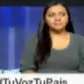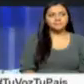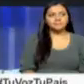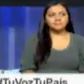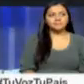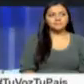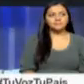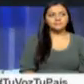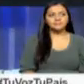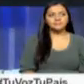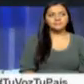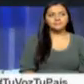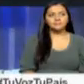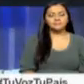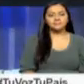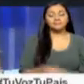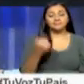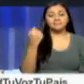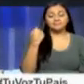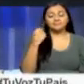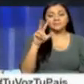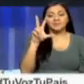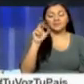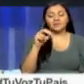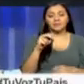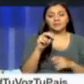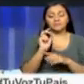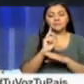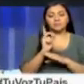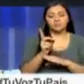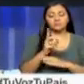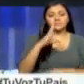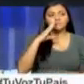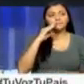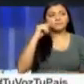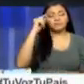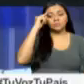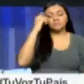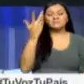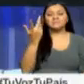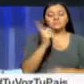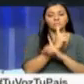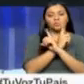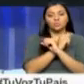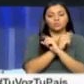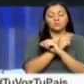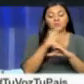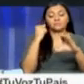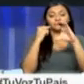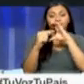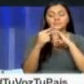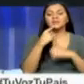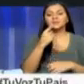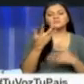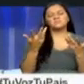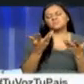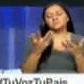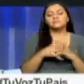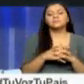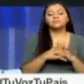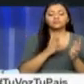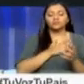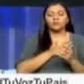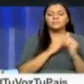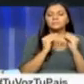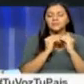Bien, hace poco más de media hora, el presidente de la República, Rafael Correa, a través de su cuenta en Twitter, escribió: nuestro